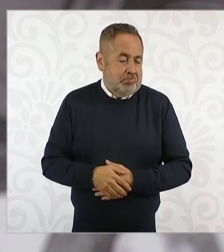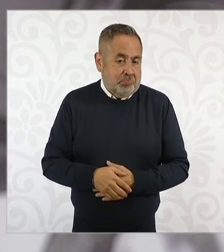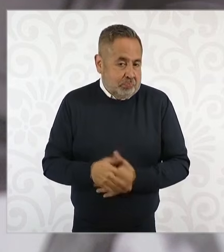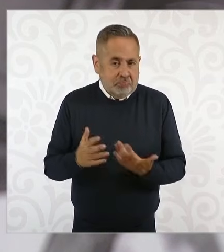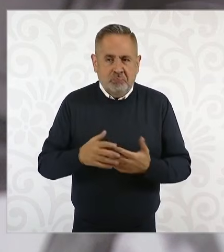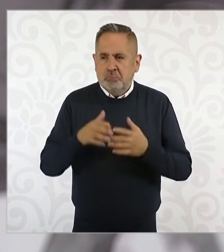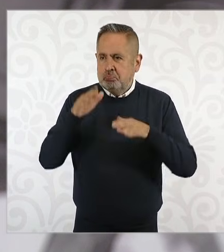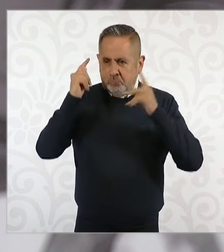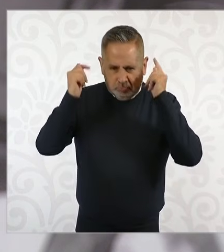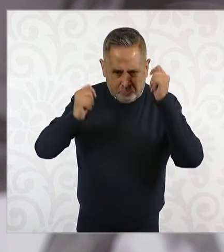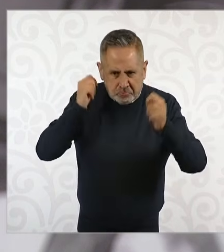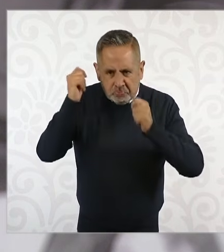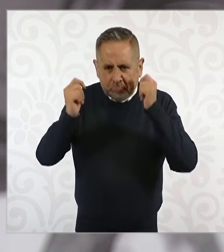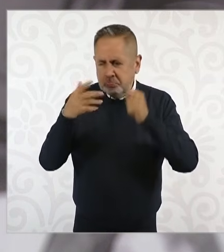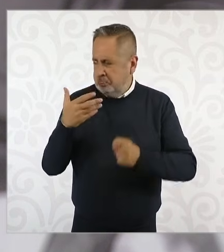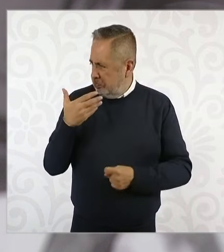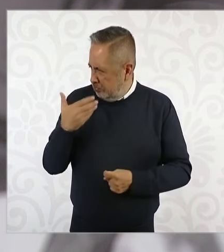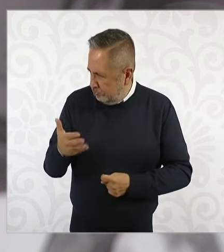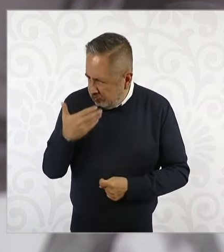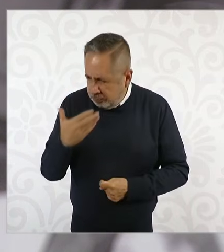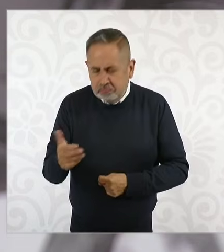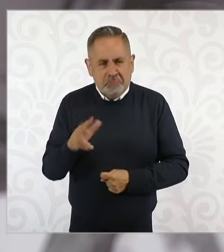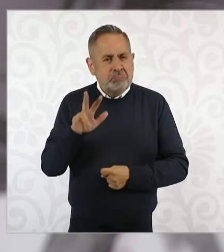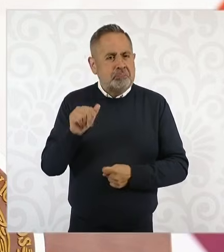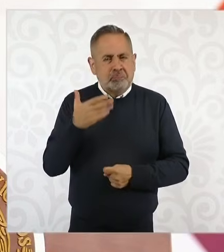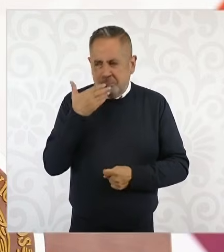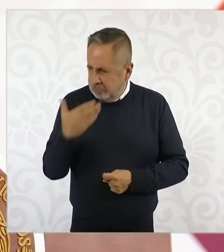en el turismo, en